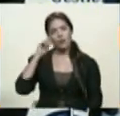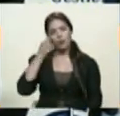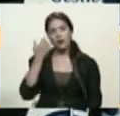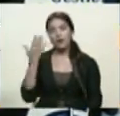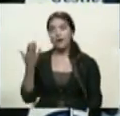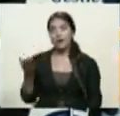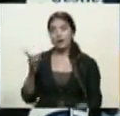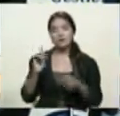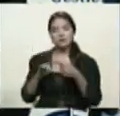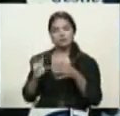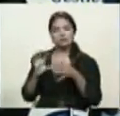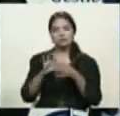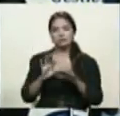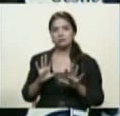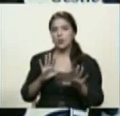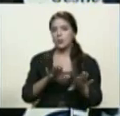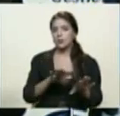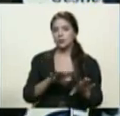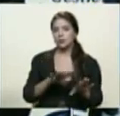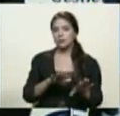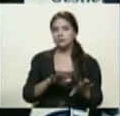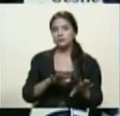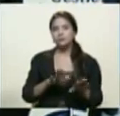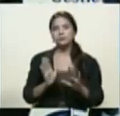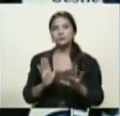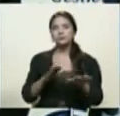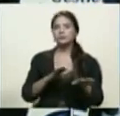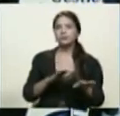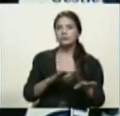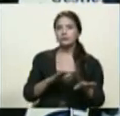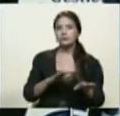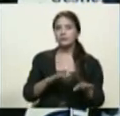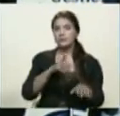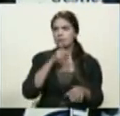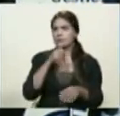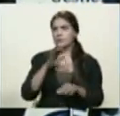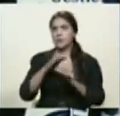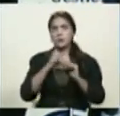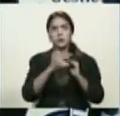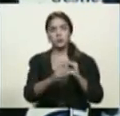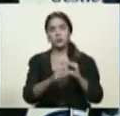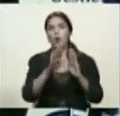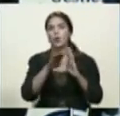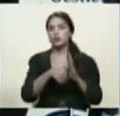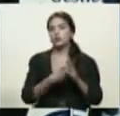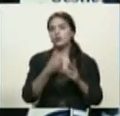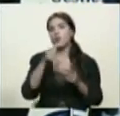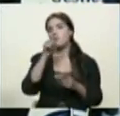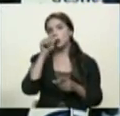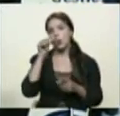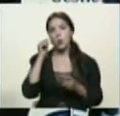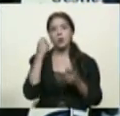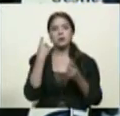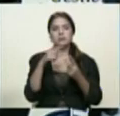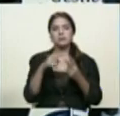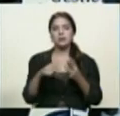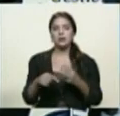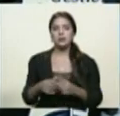cómplice de esta inacción en casos graves como corrupción drogas etcétera